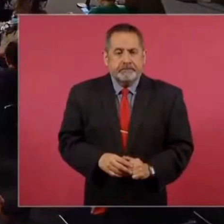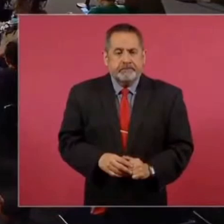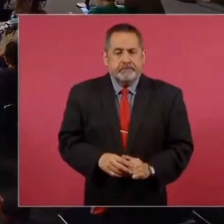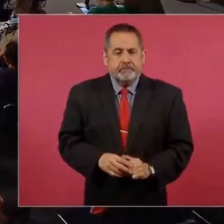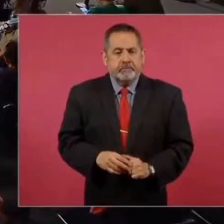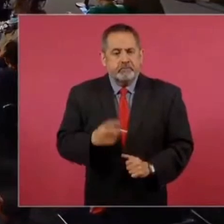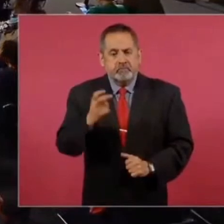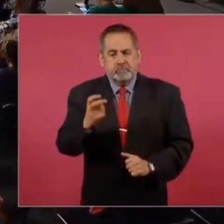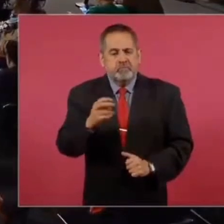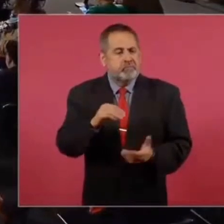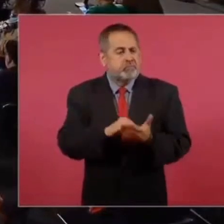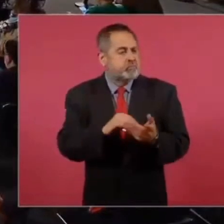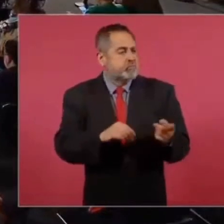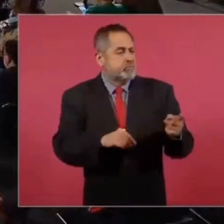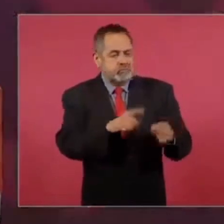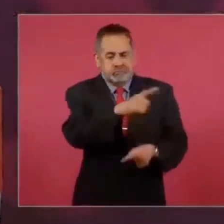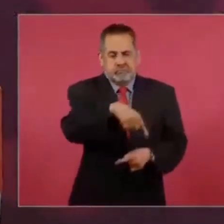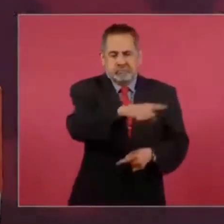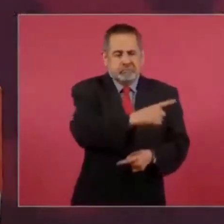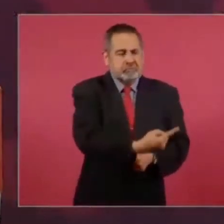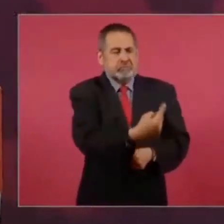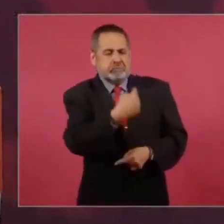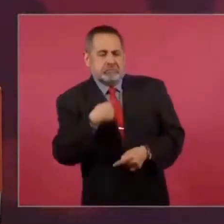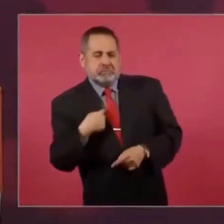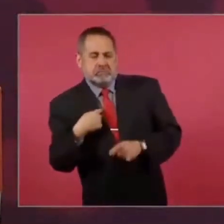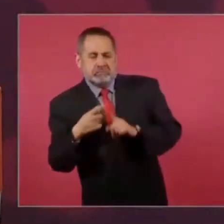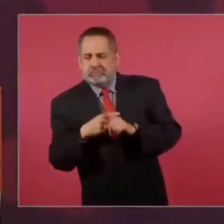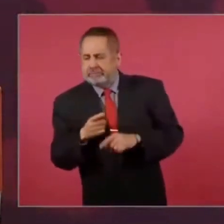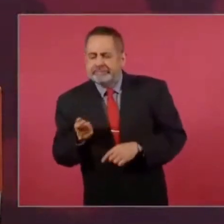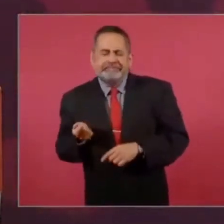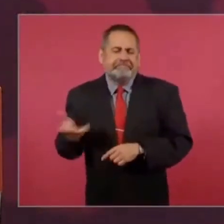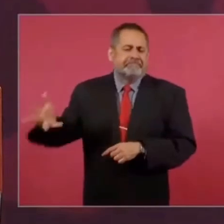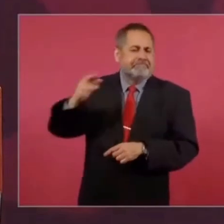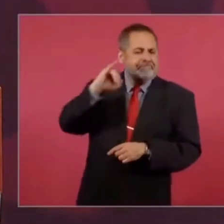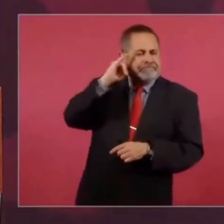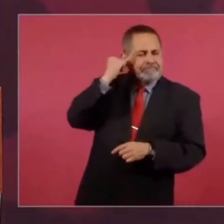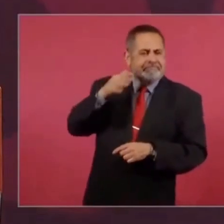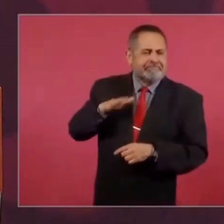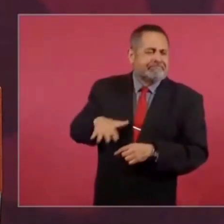nos juzgan de